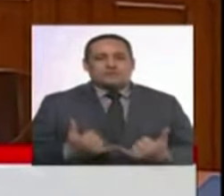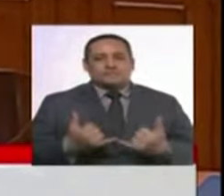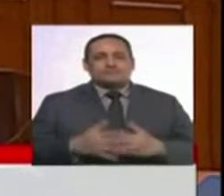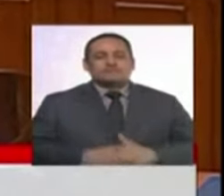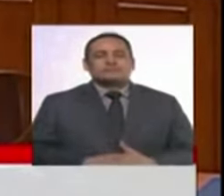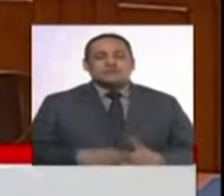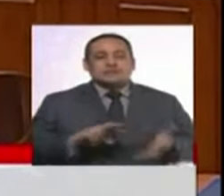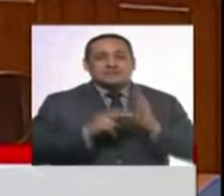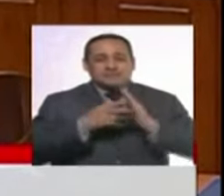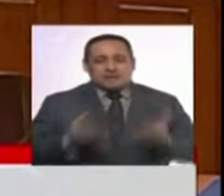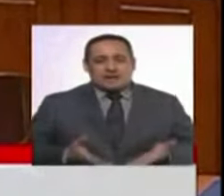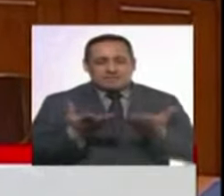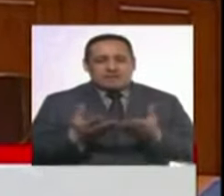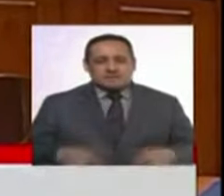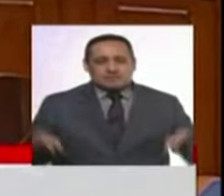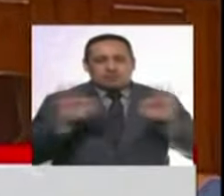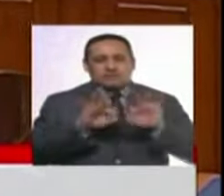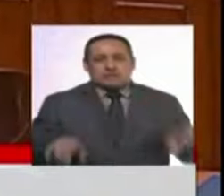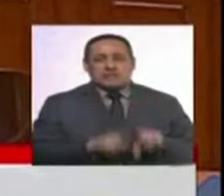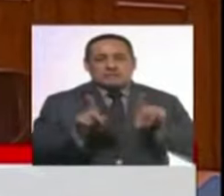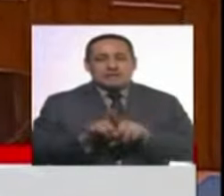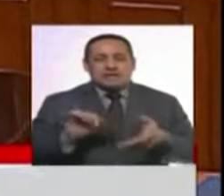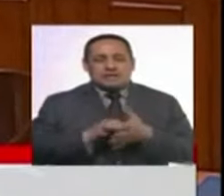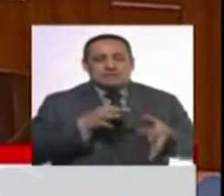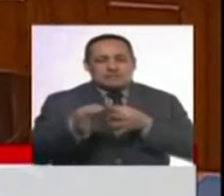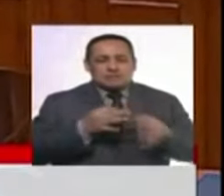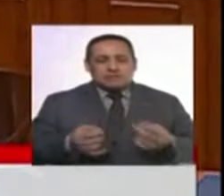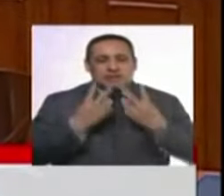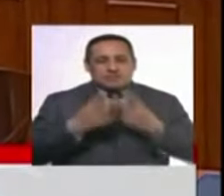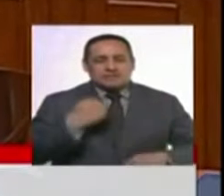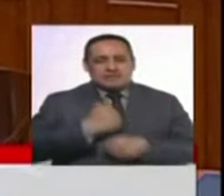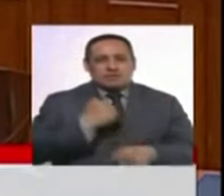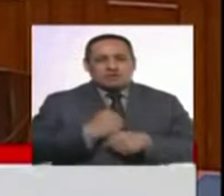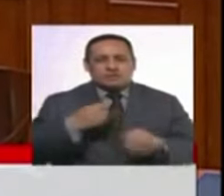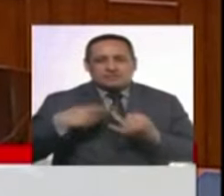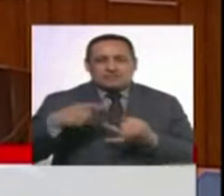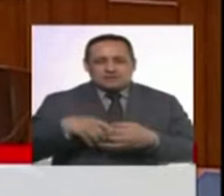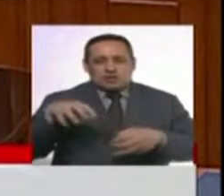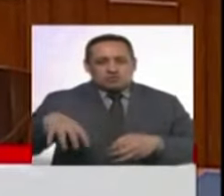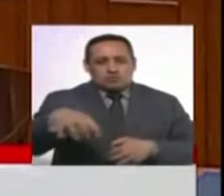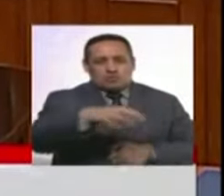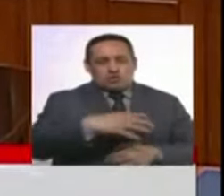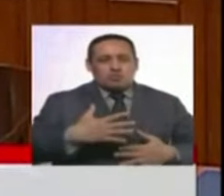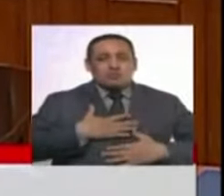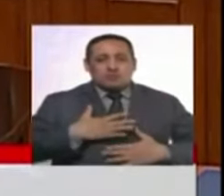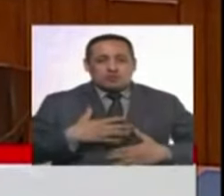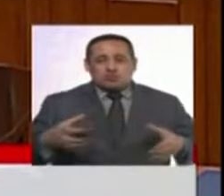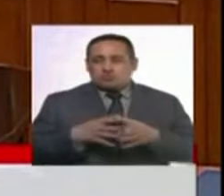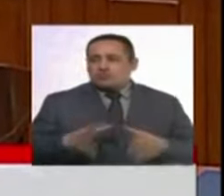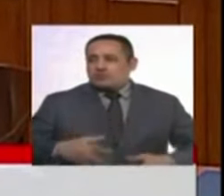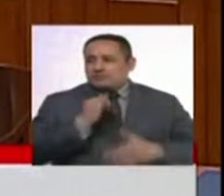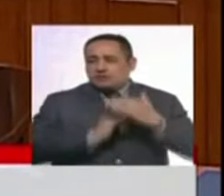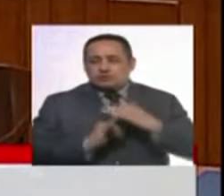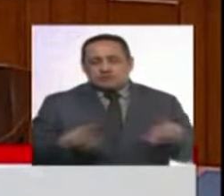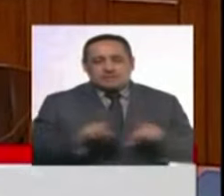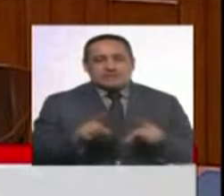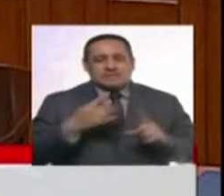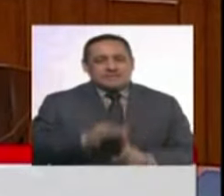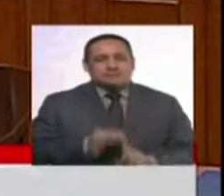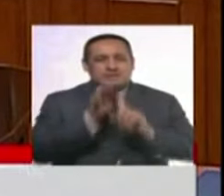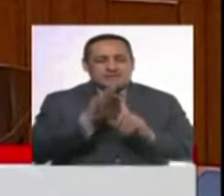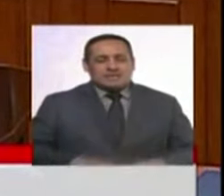esto cobra mayor relevancia cuando nos referimos a la actuación de sectores que como el sector interior tienen especial importancia